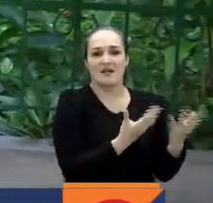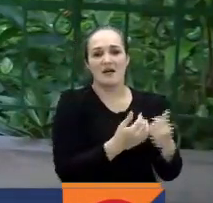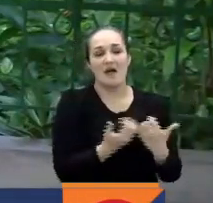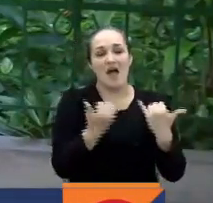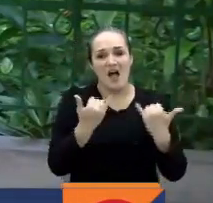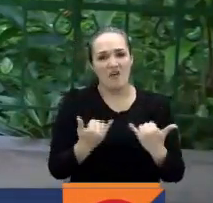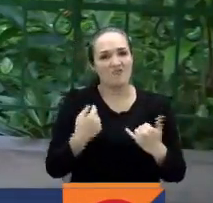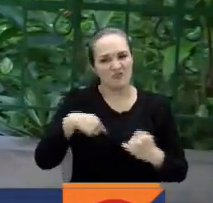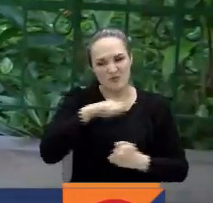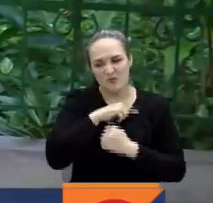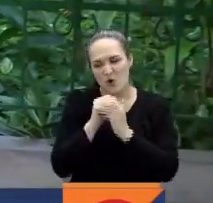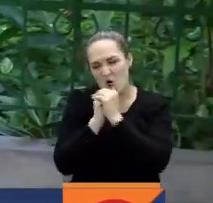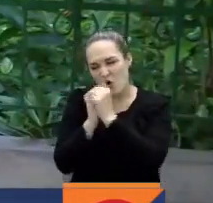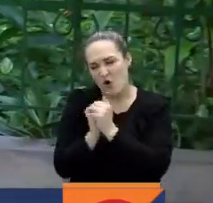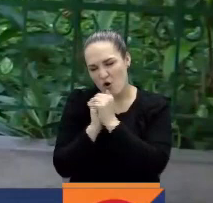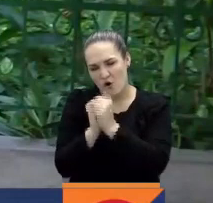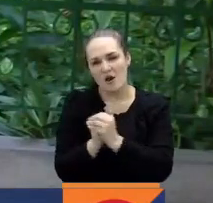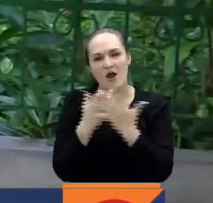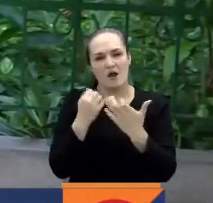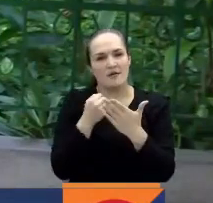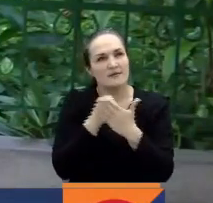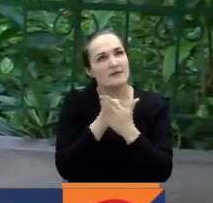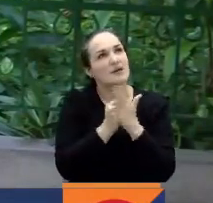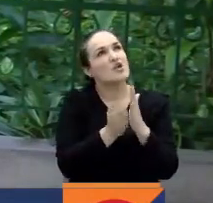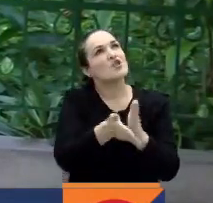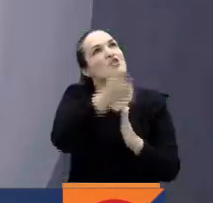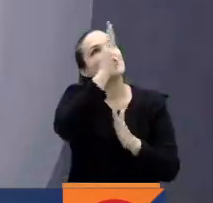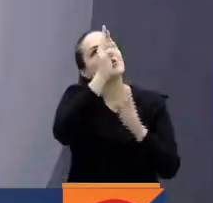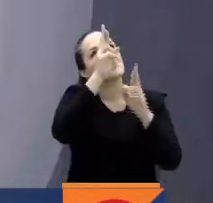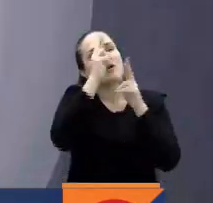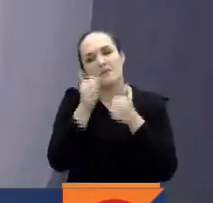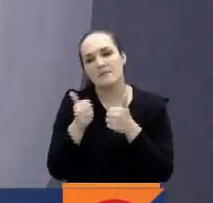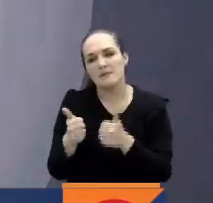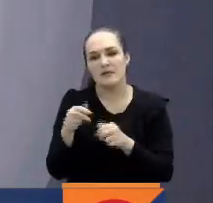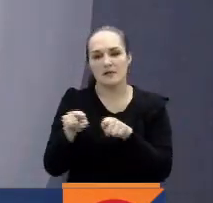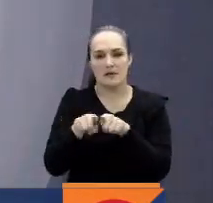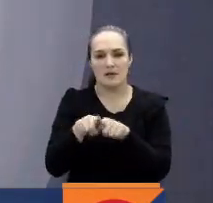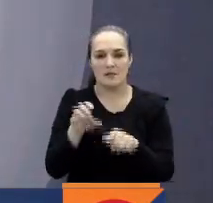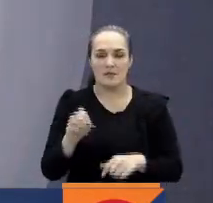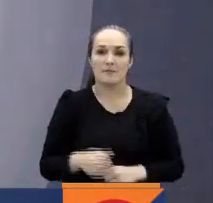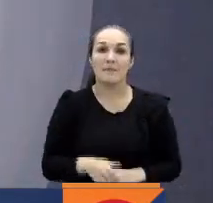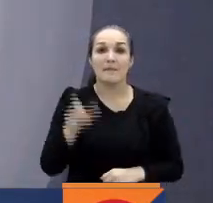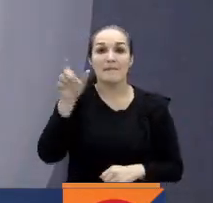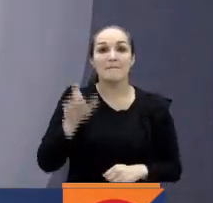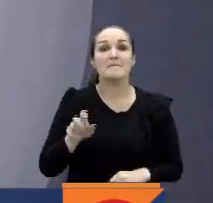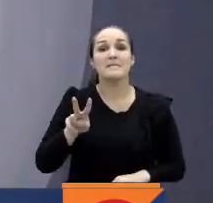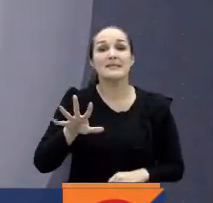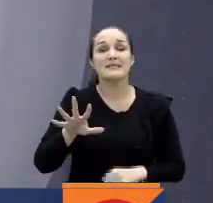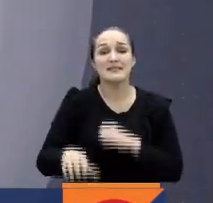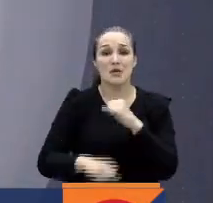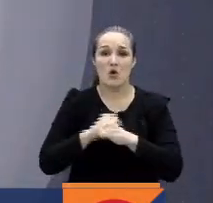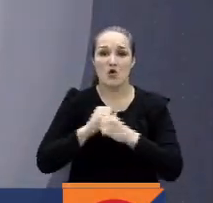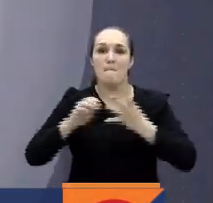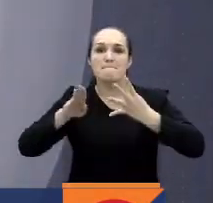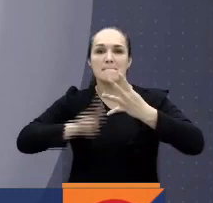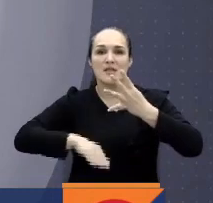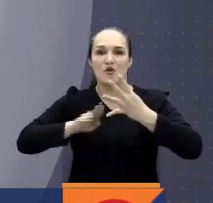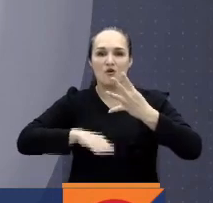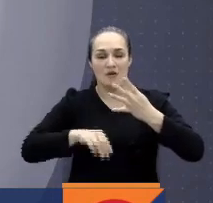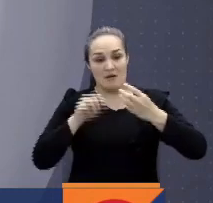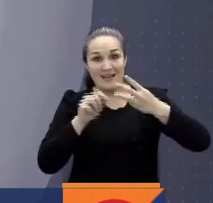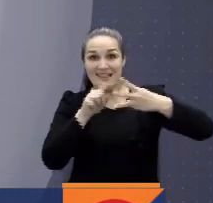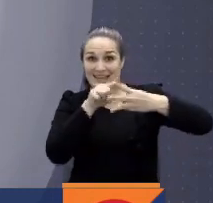vamos todos a orar, vamos todos a pedirle a Dios para que todo salga bien. El pugilista de 25 años es el menor de 3 hermanos y